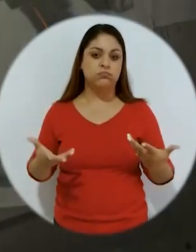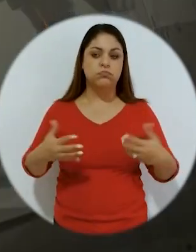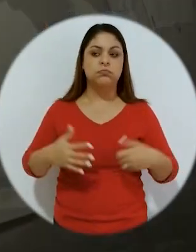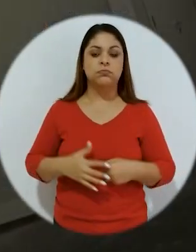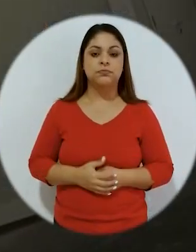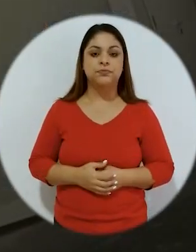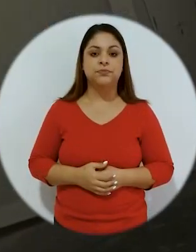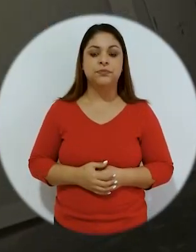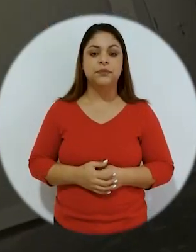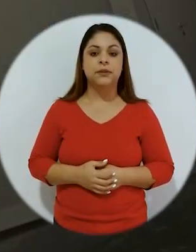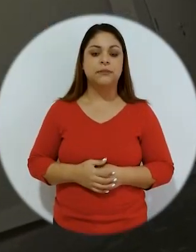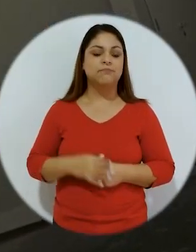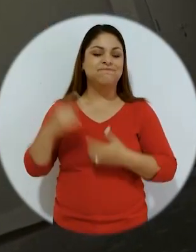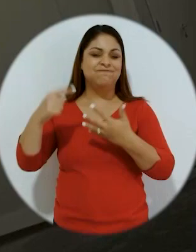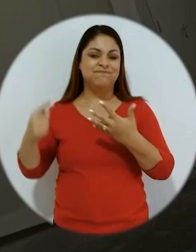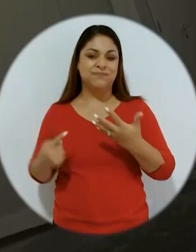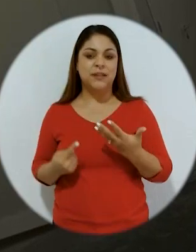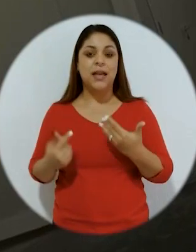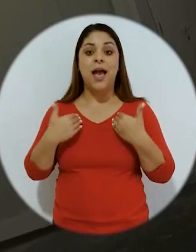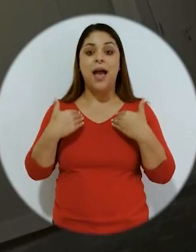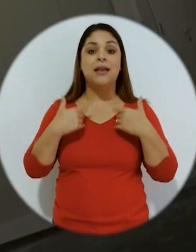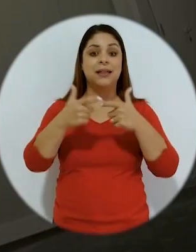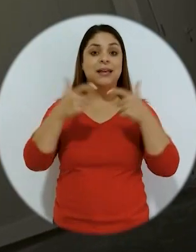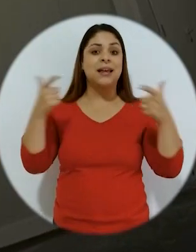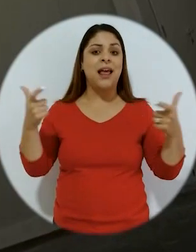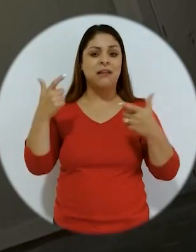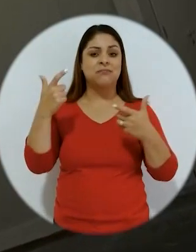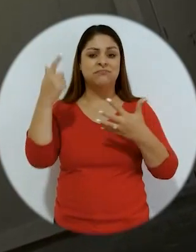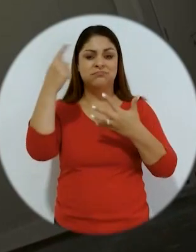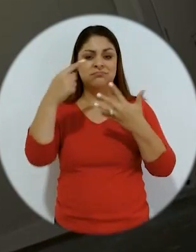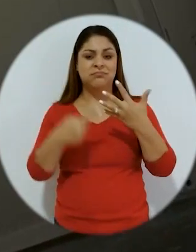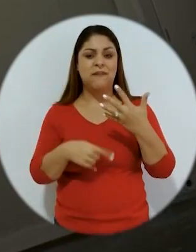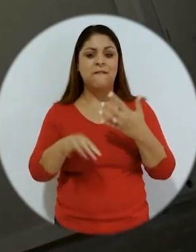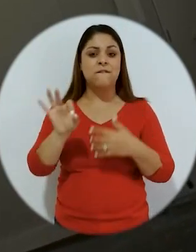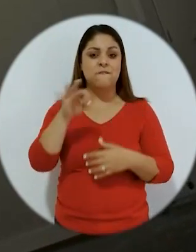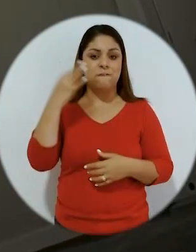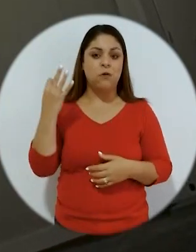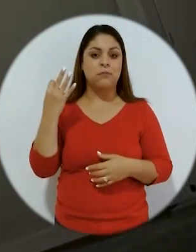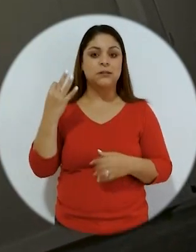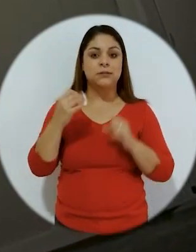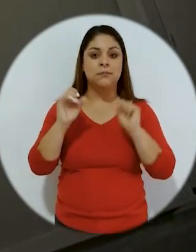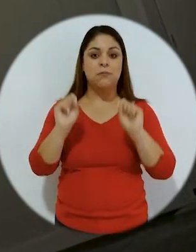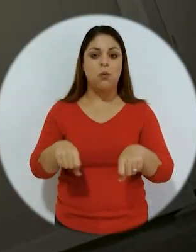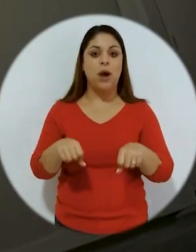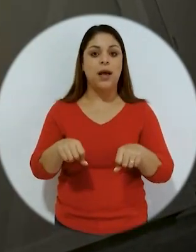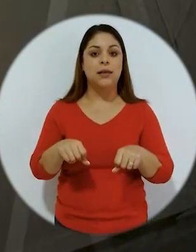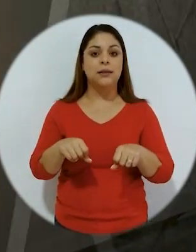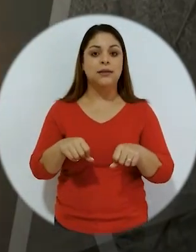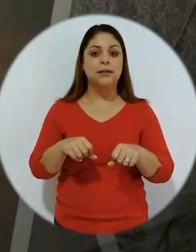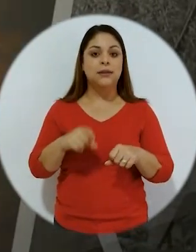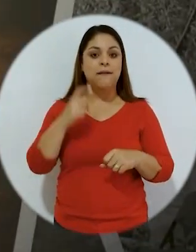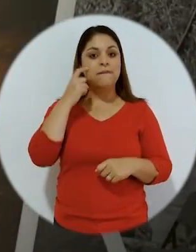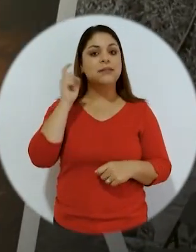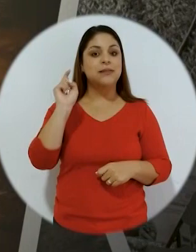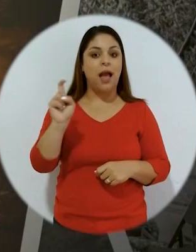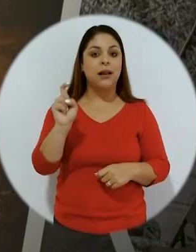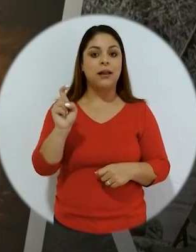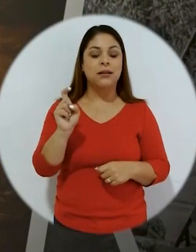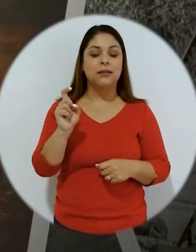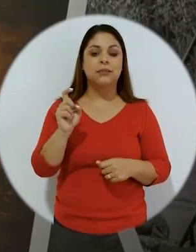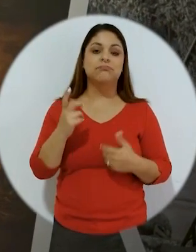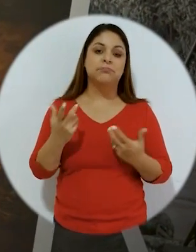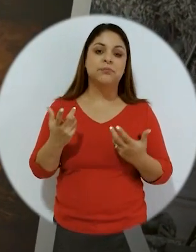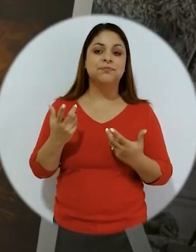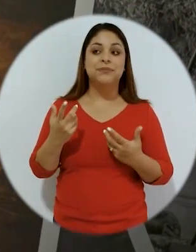periodo, que se puedan amortizar en tiempo, etcétera. Hay una gran cantidad de formas que se pueden estructurar esos